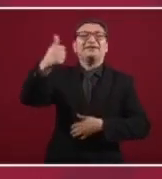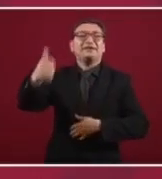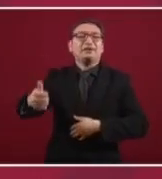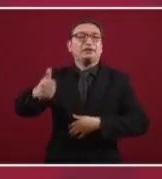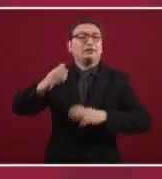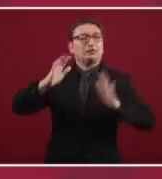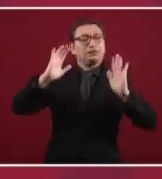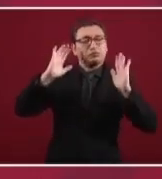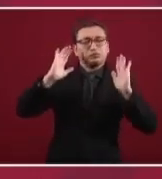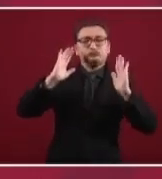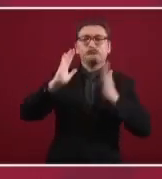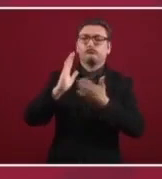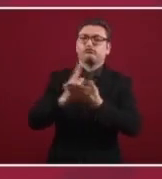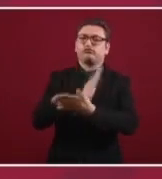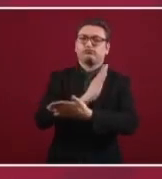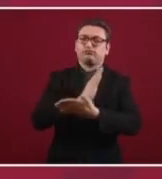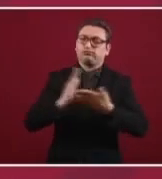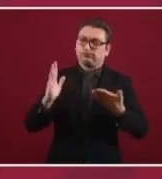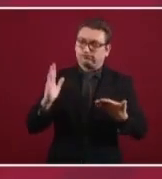tiene